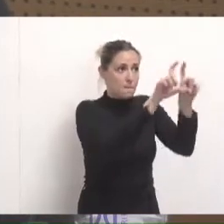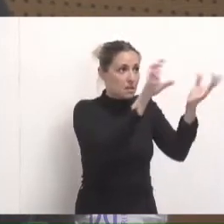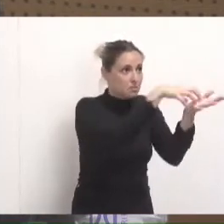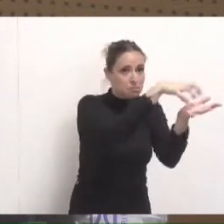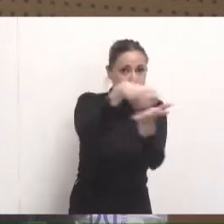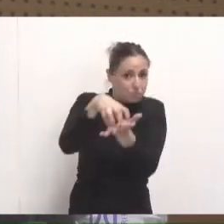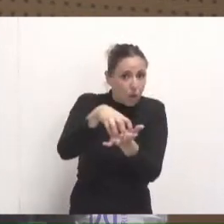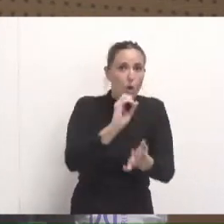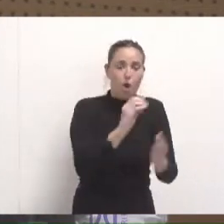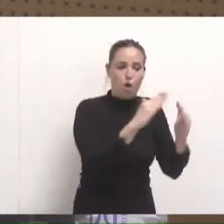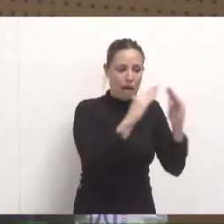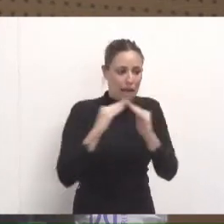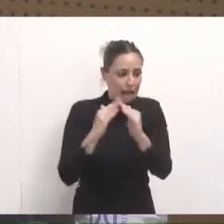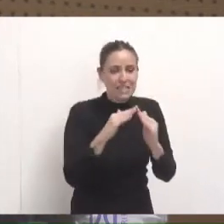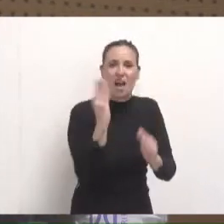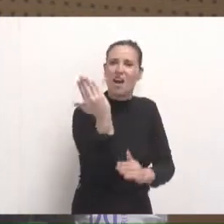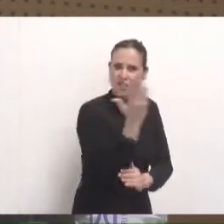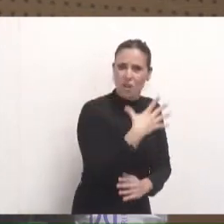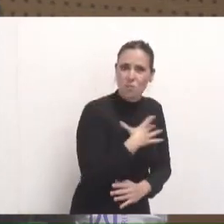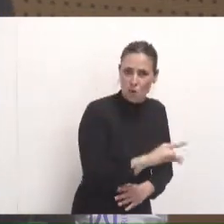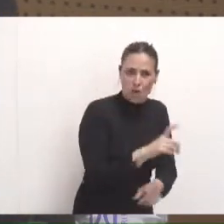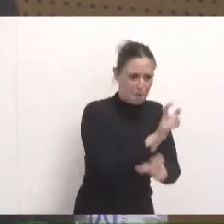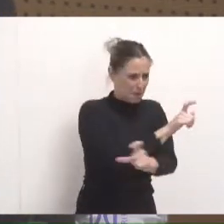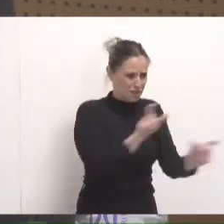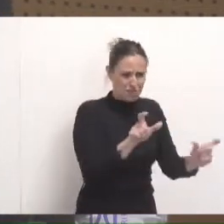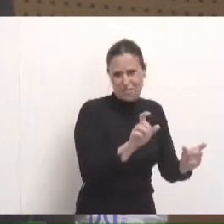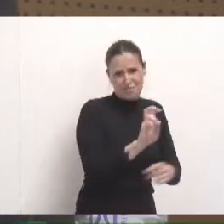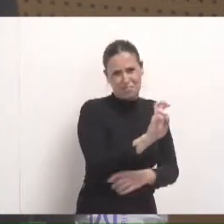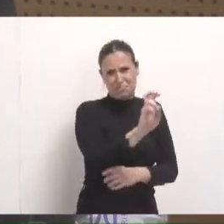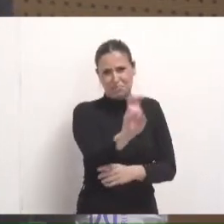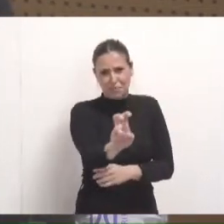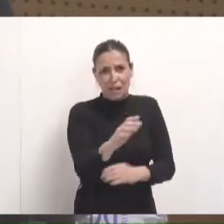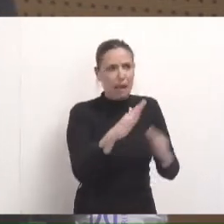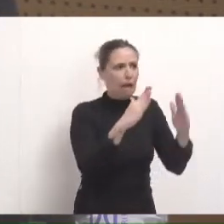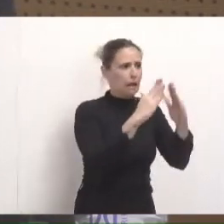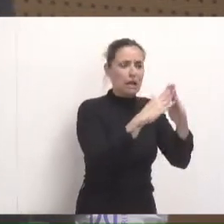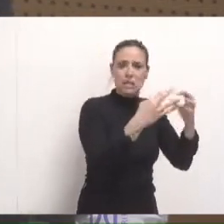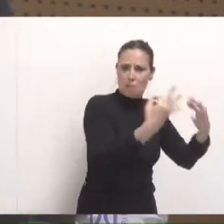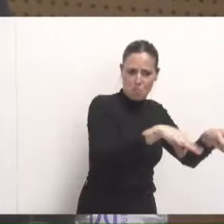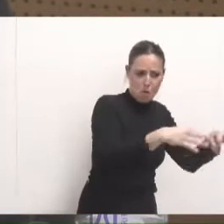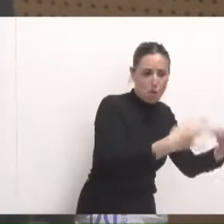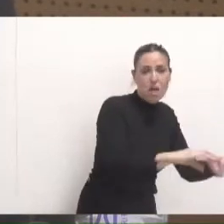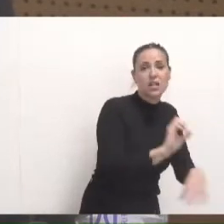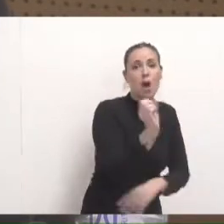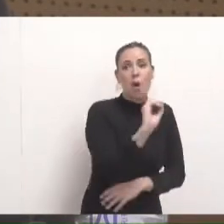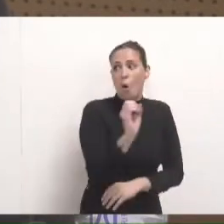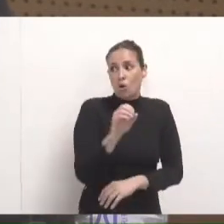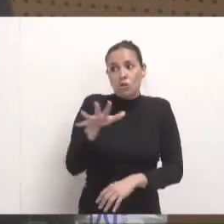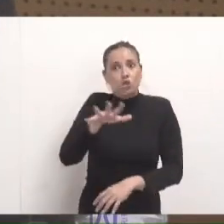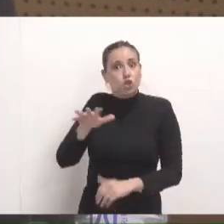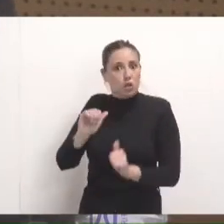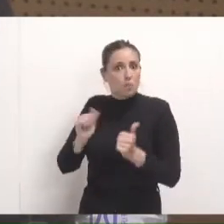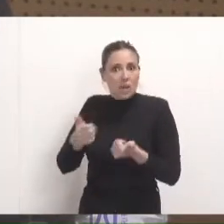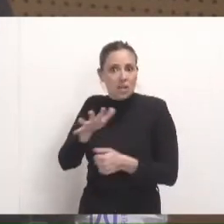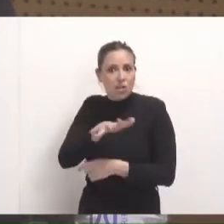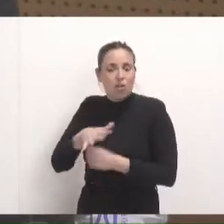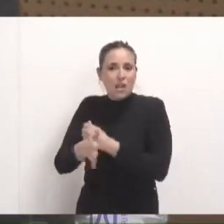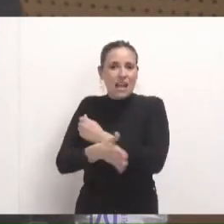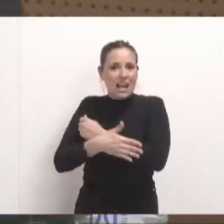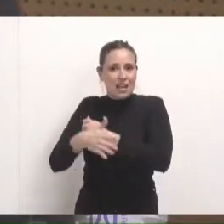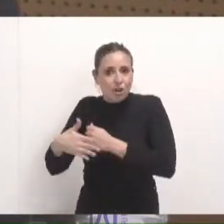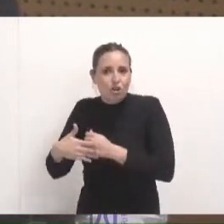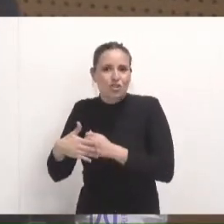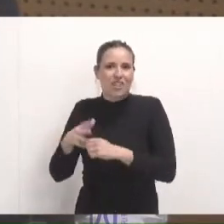muchas personas, desde situaciones de todo tipo, de viviendas modestas hasta el lugar donde empezó, chalés de alto standing en la costa de